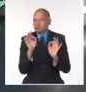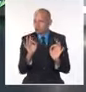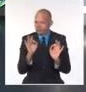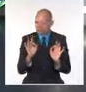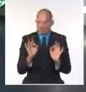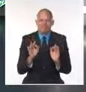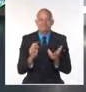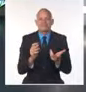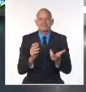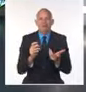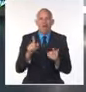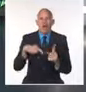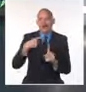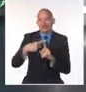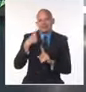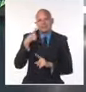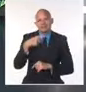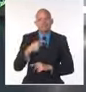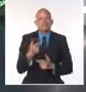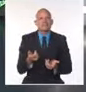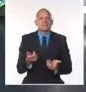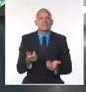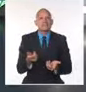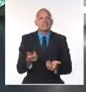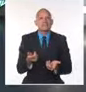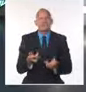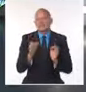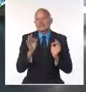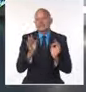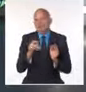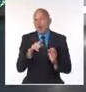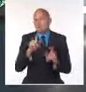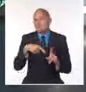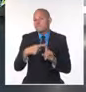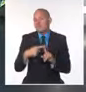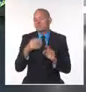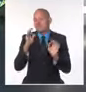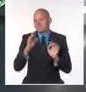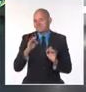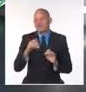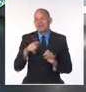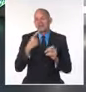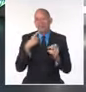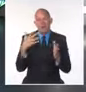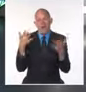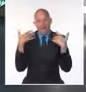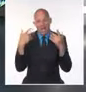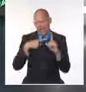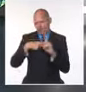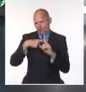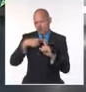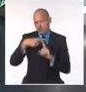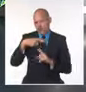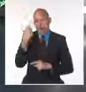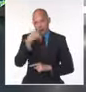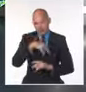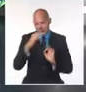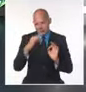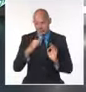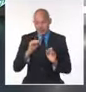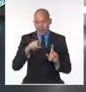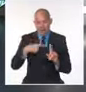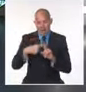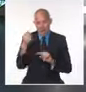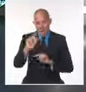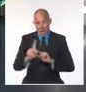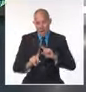también se produce pues esto debido al fuerte calentamiento del día pero también ocurrieron tormentas eléctricas o